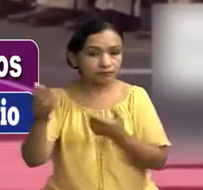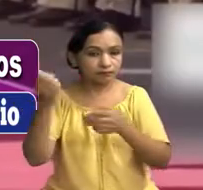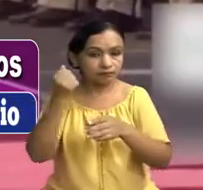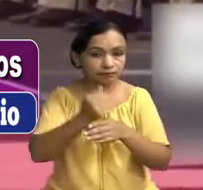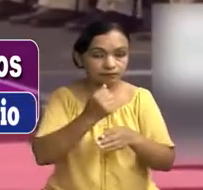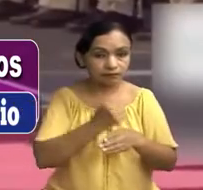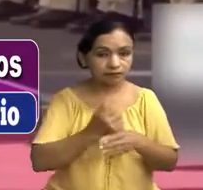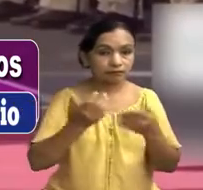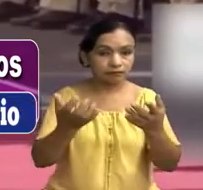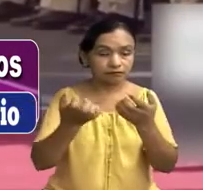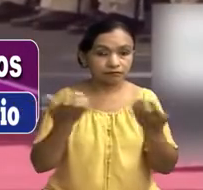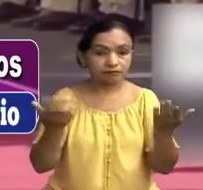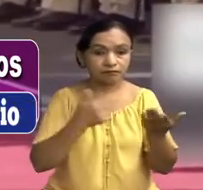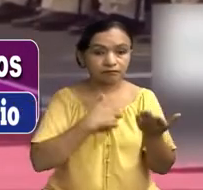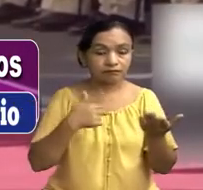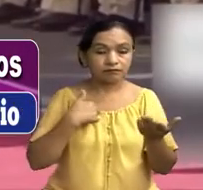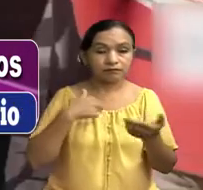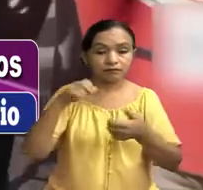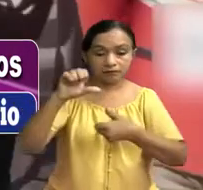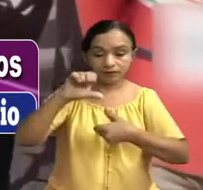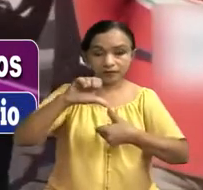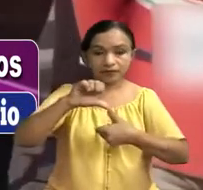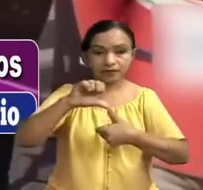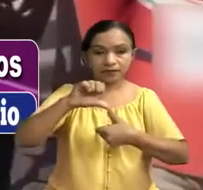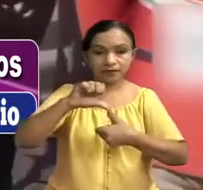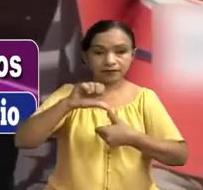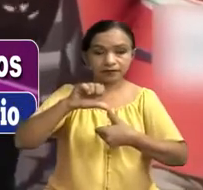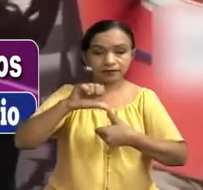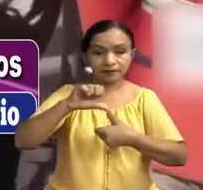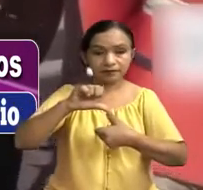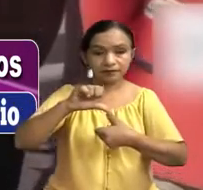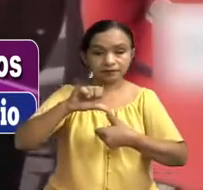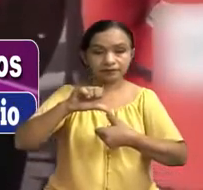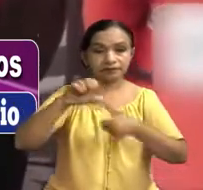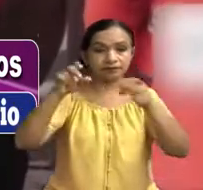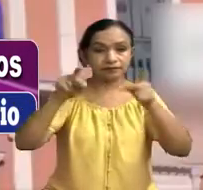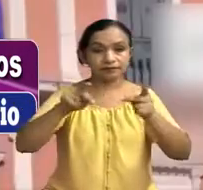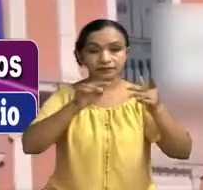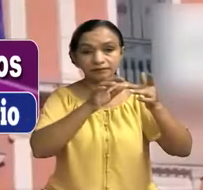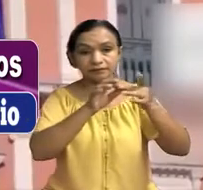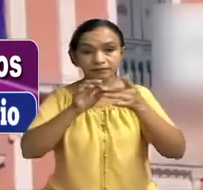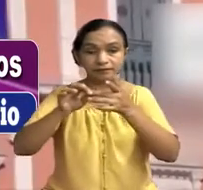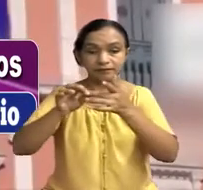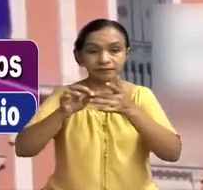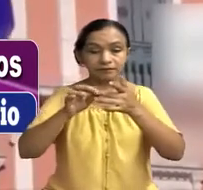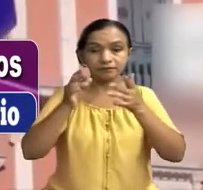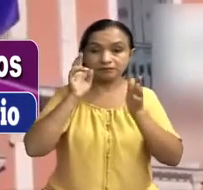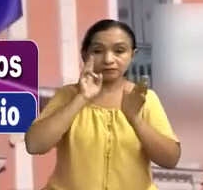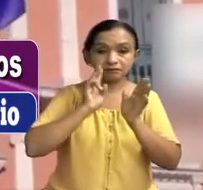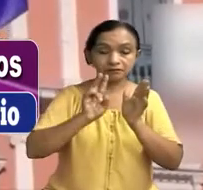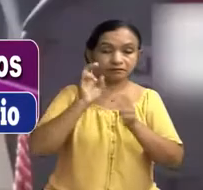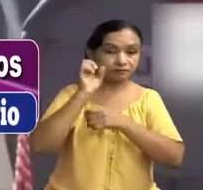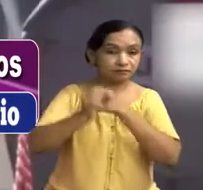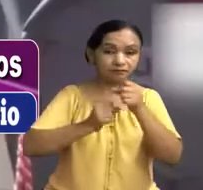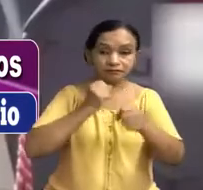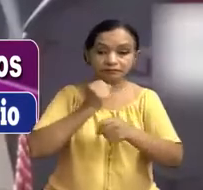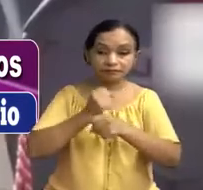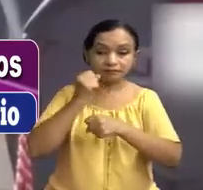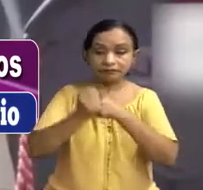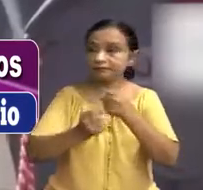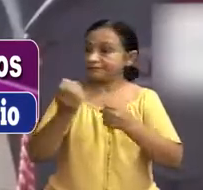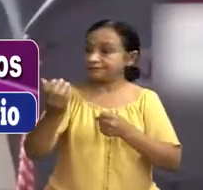decir, para los países centroamericanos, Tupac Qatari es un personaje que además de haber sido invisibilizado por siglos de